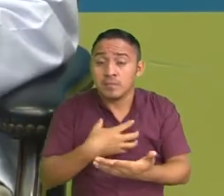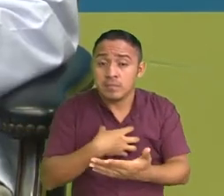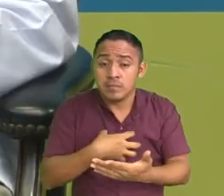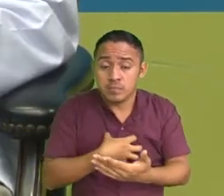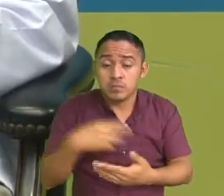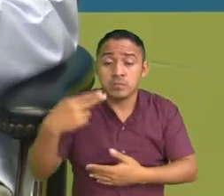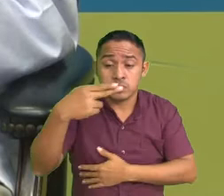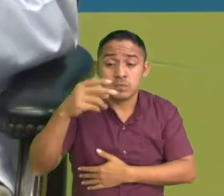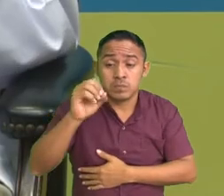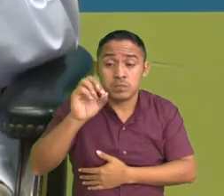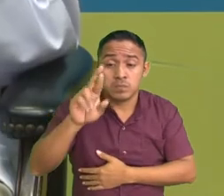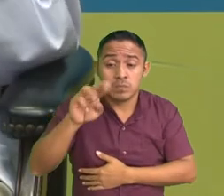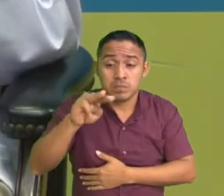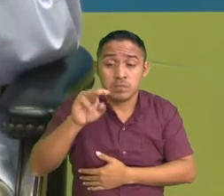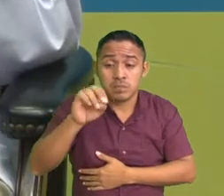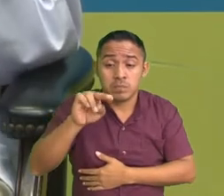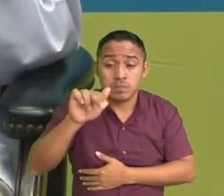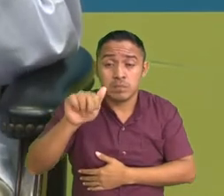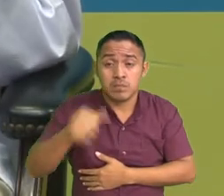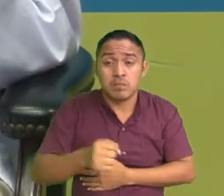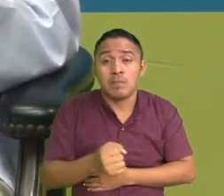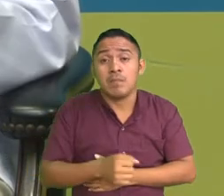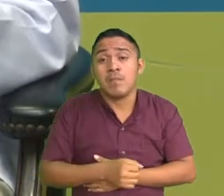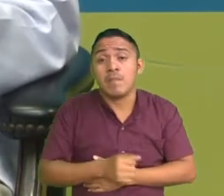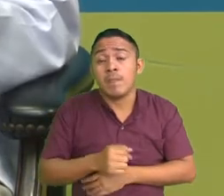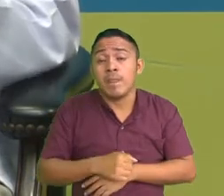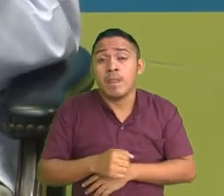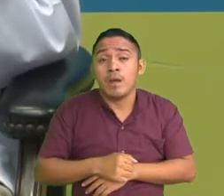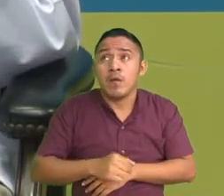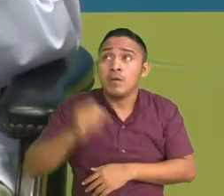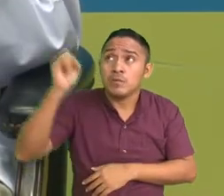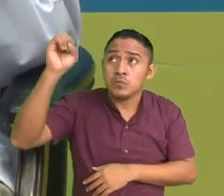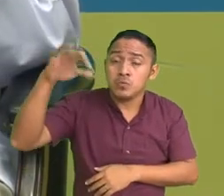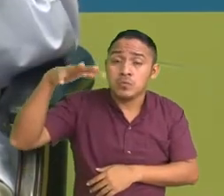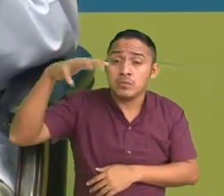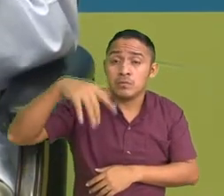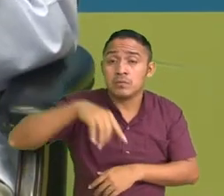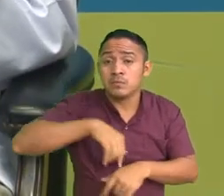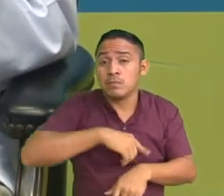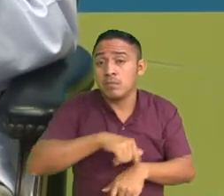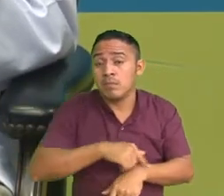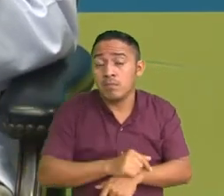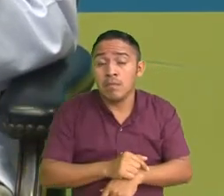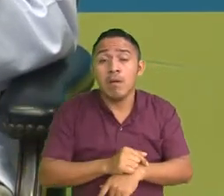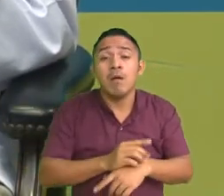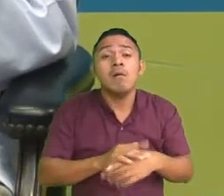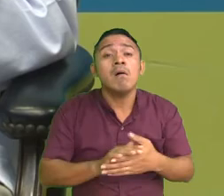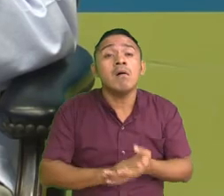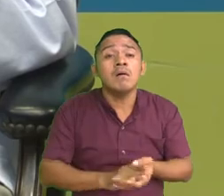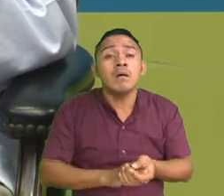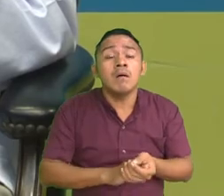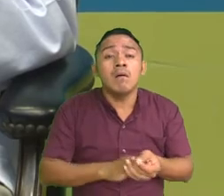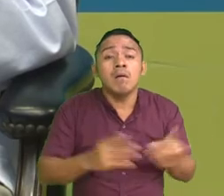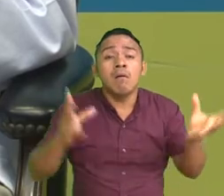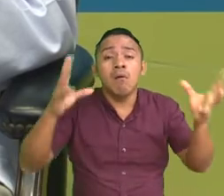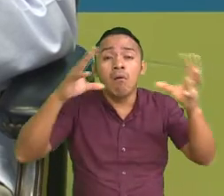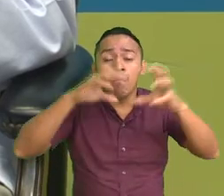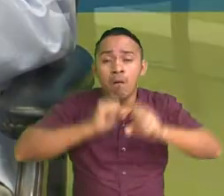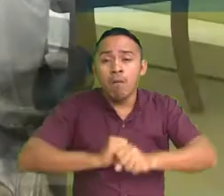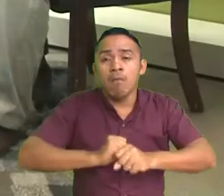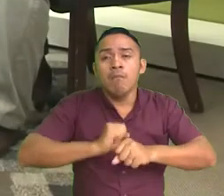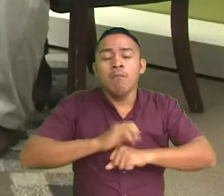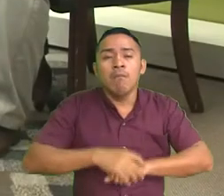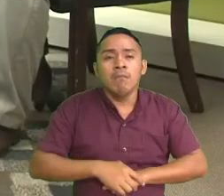hormonalmente. Está determinado por las horas del sol y las horas de oscuridad.